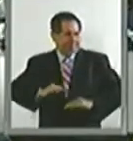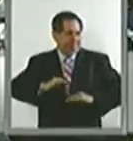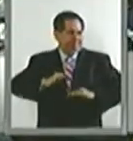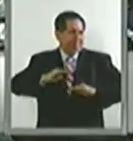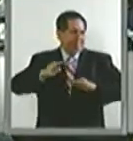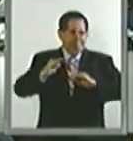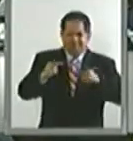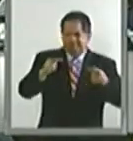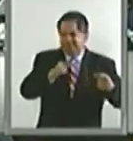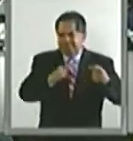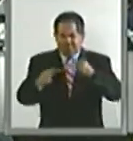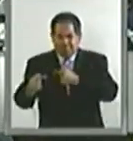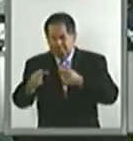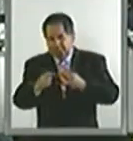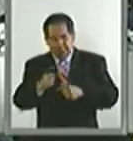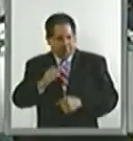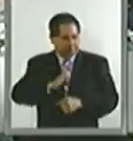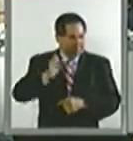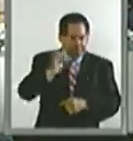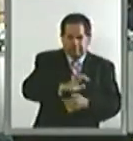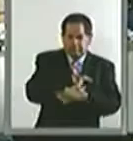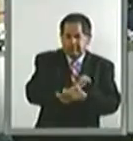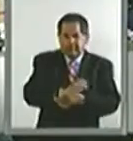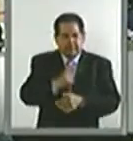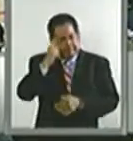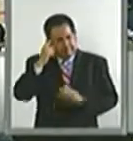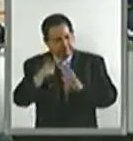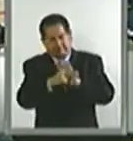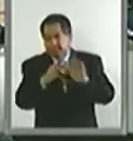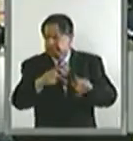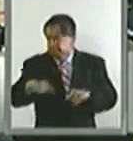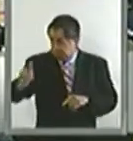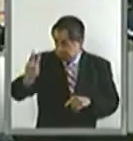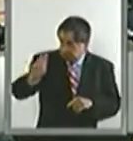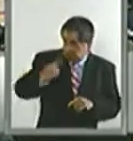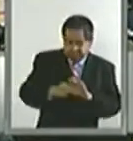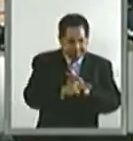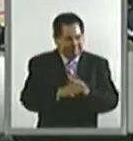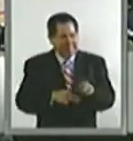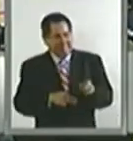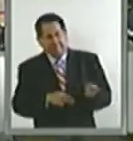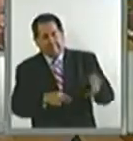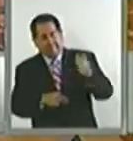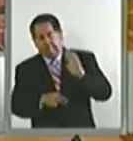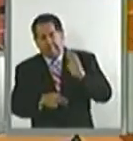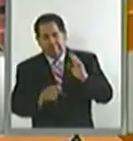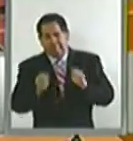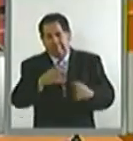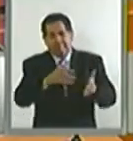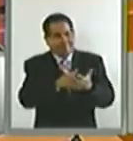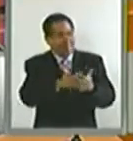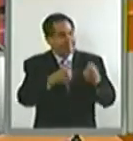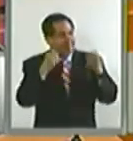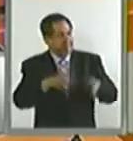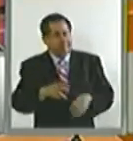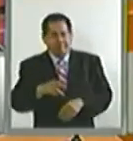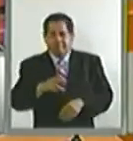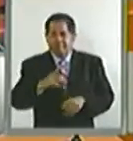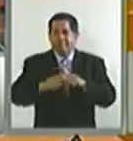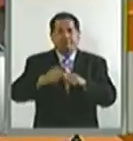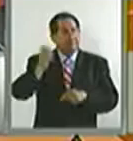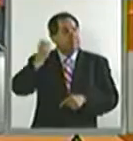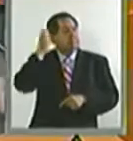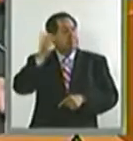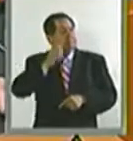Provoca innumerables y a veces irreparables perjuicios que afectan la vida de miles y a veces millones de personas.